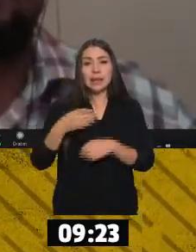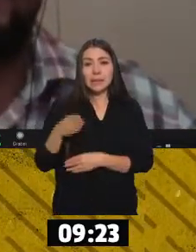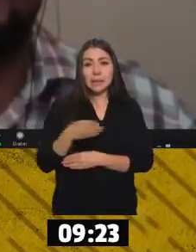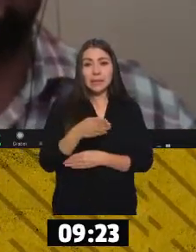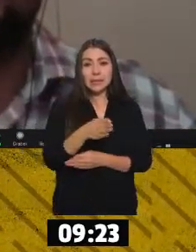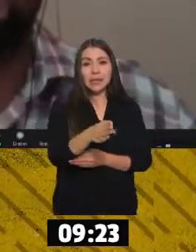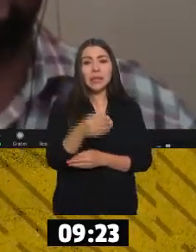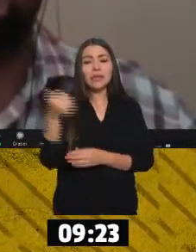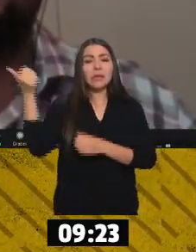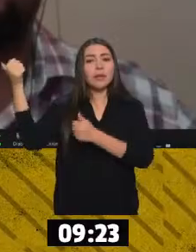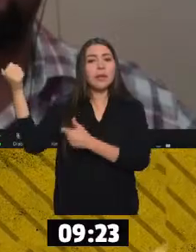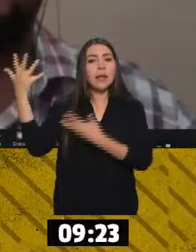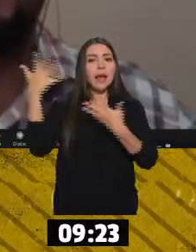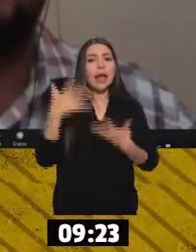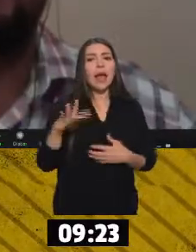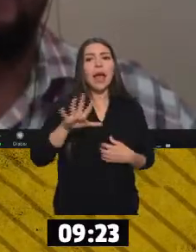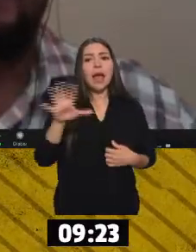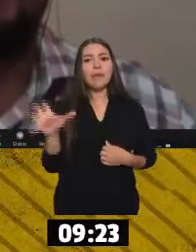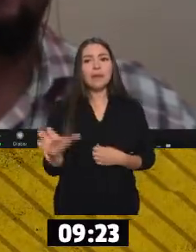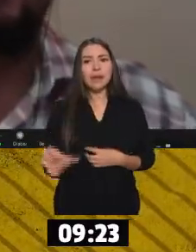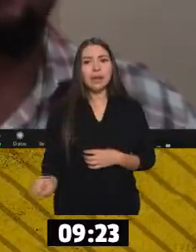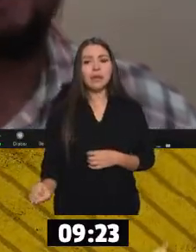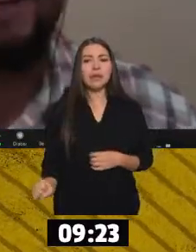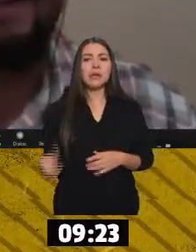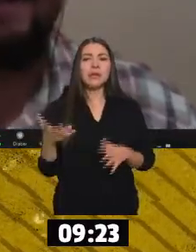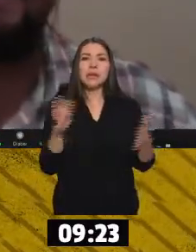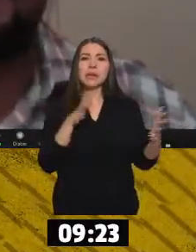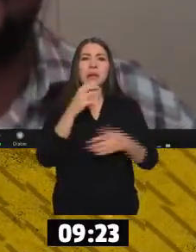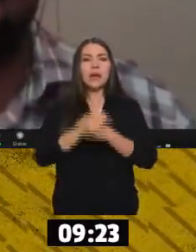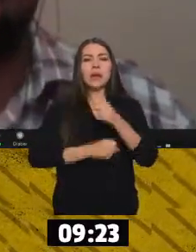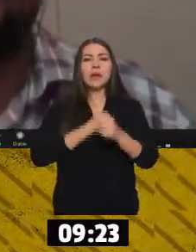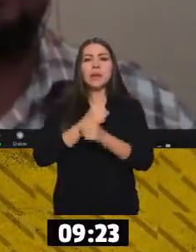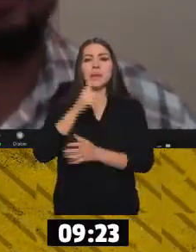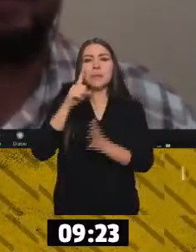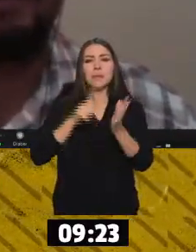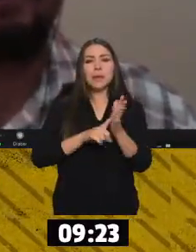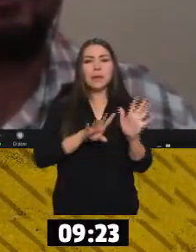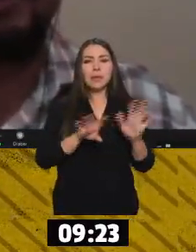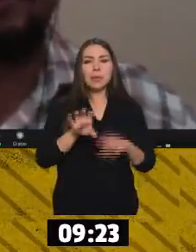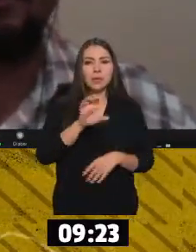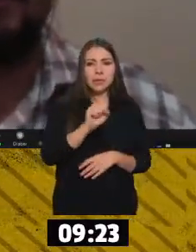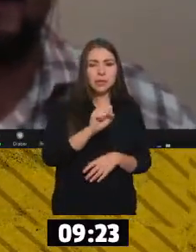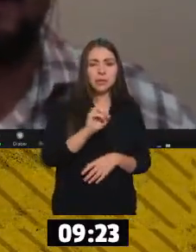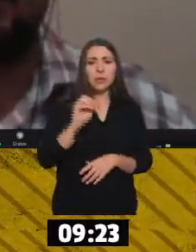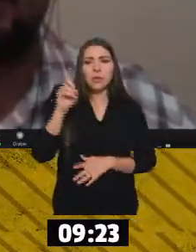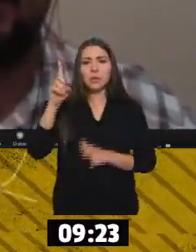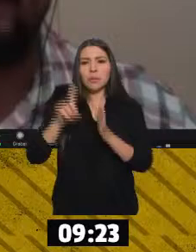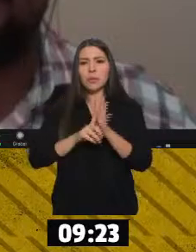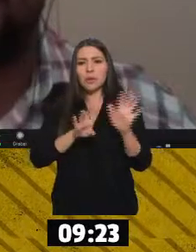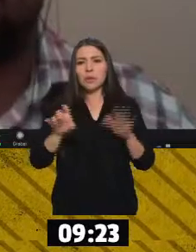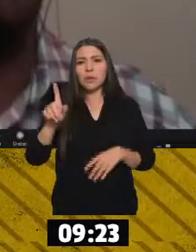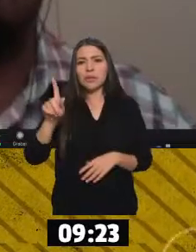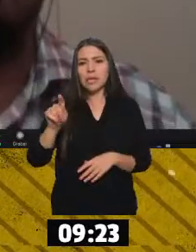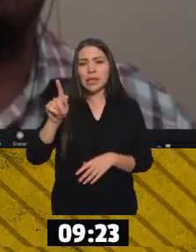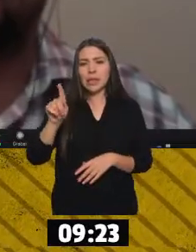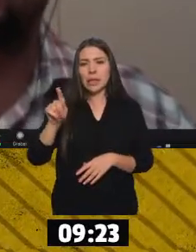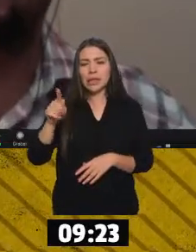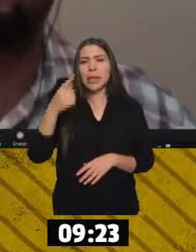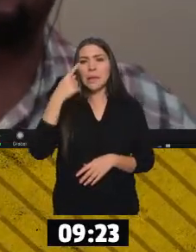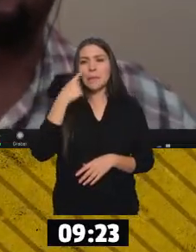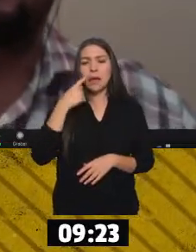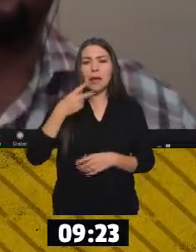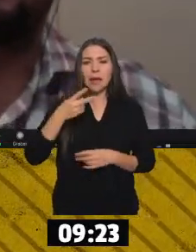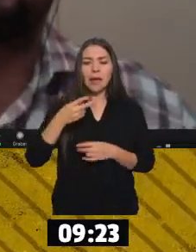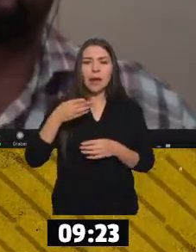algún momento en los años 60 y 70 con programas públicos de agricultura y fomento